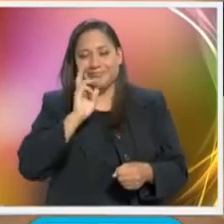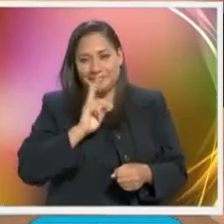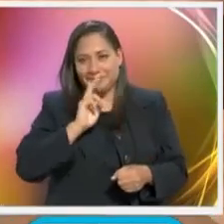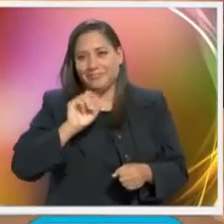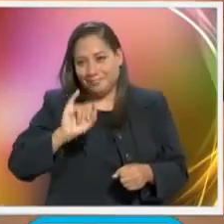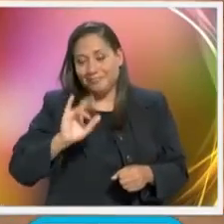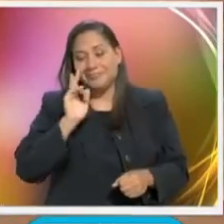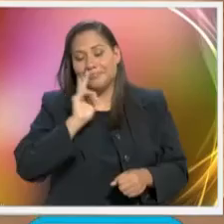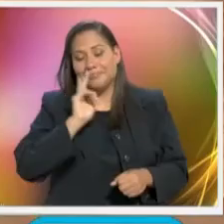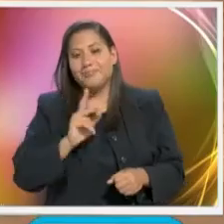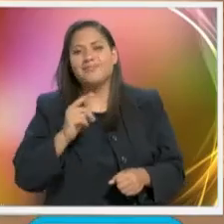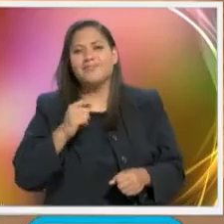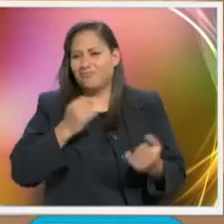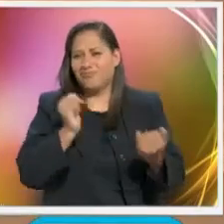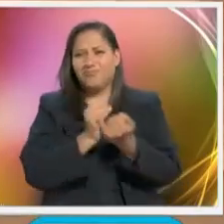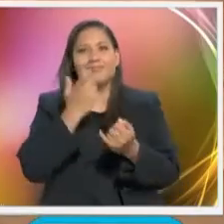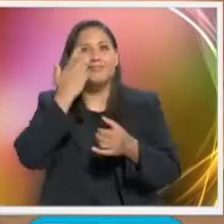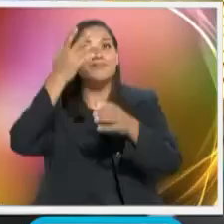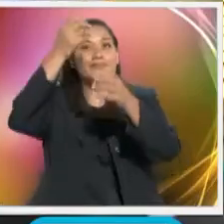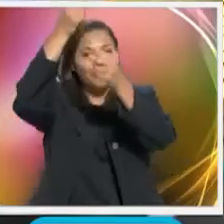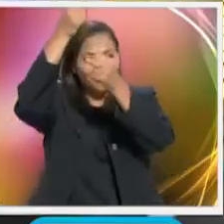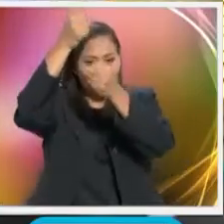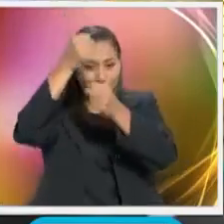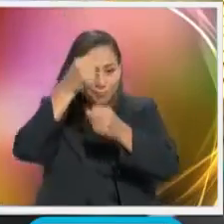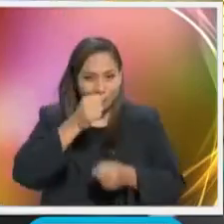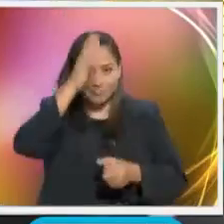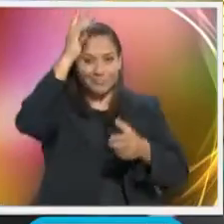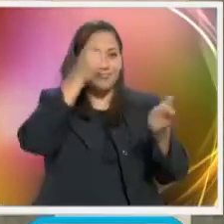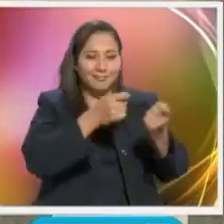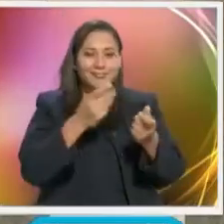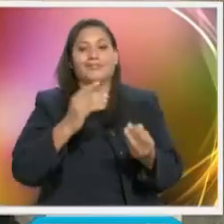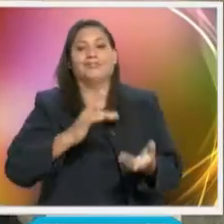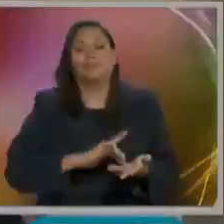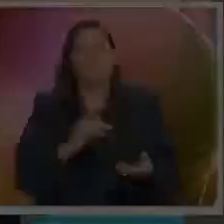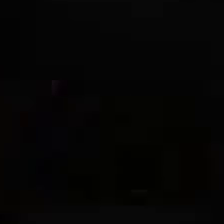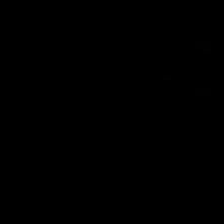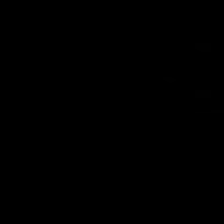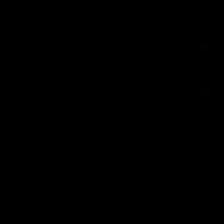¿no? claro, Claro. ¿Quién no ha querido bajar de un tubo de bomberos? Claro. Pues muchísimas gracias, Ángel. Y nosotros-